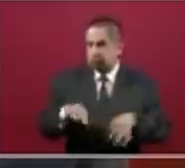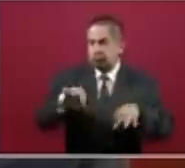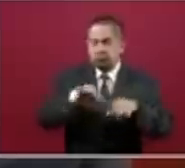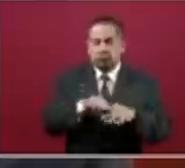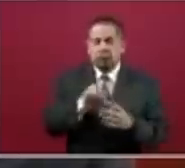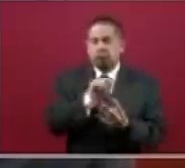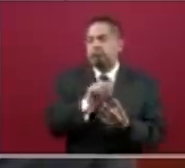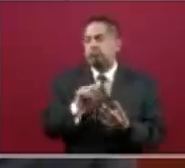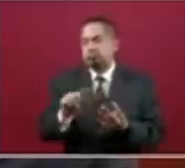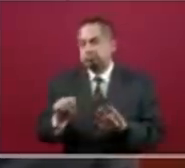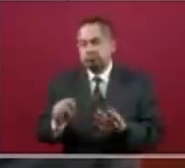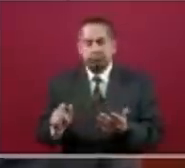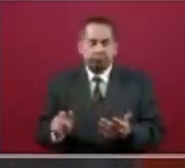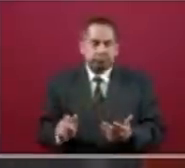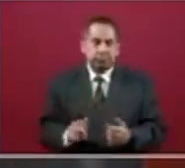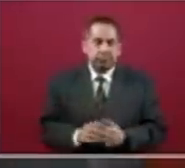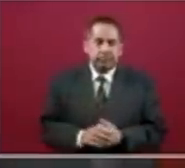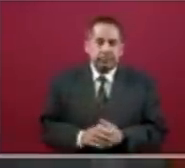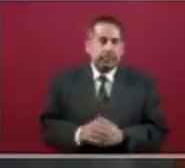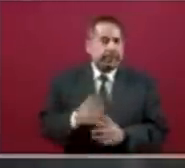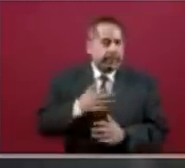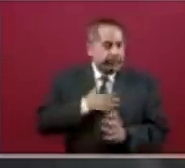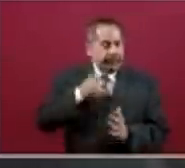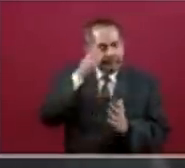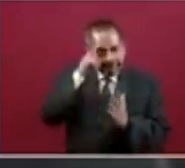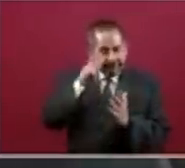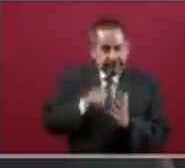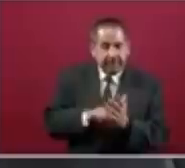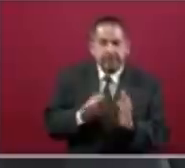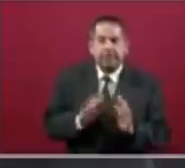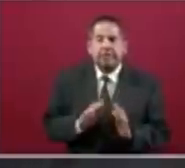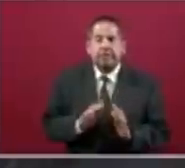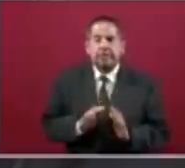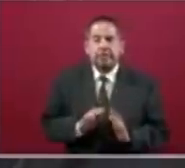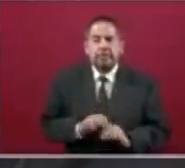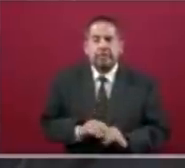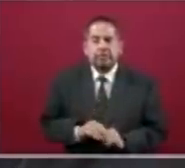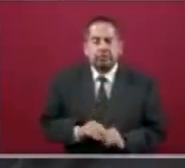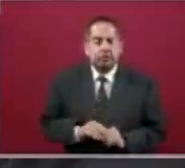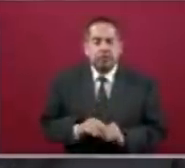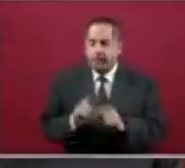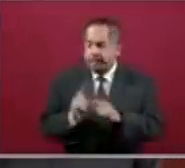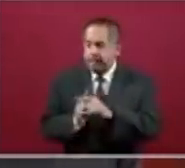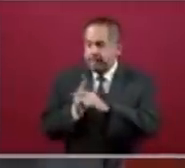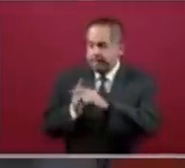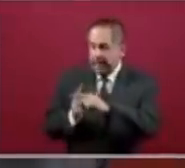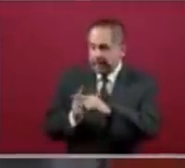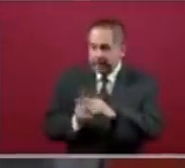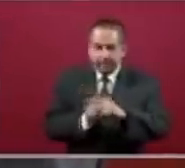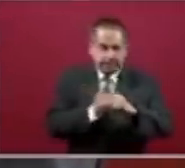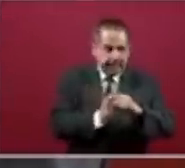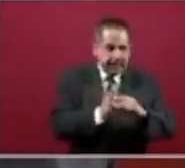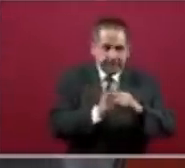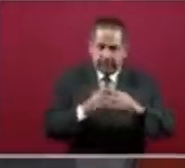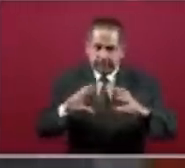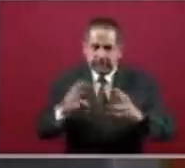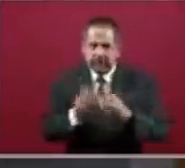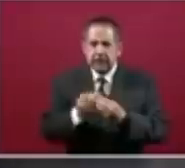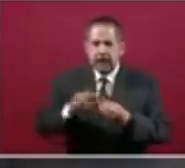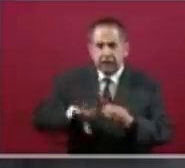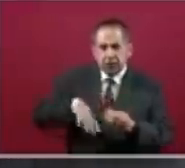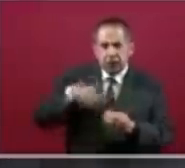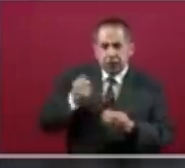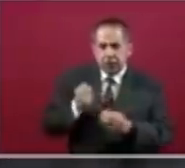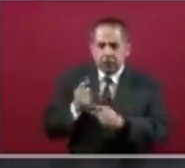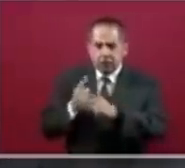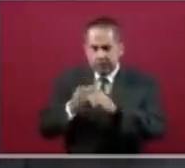importantísimos. Yo creo que si sumamos todos nuestros esfuerzos, toda